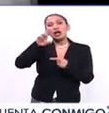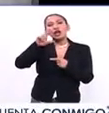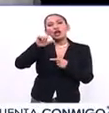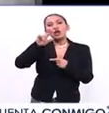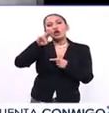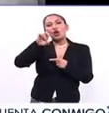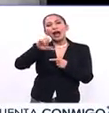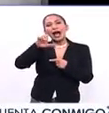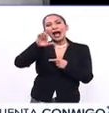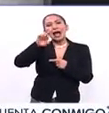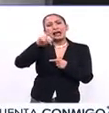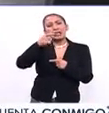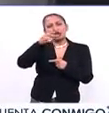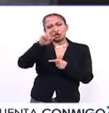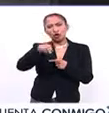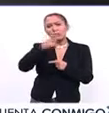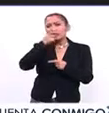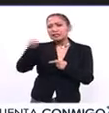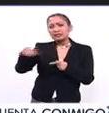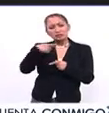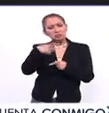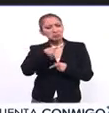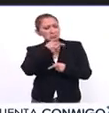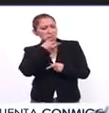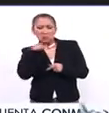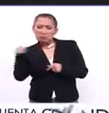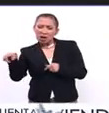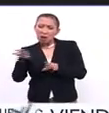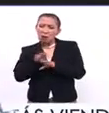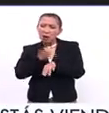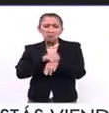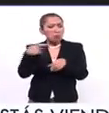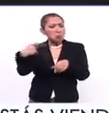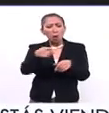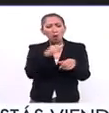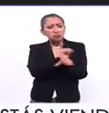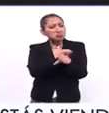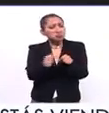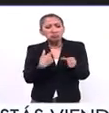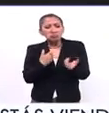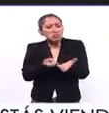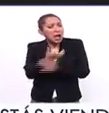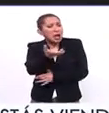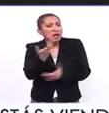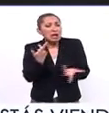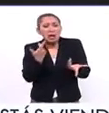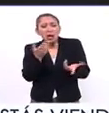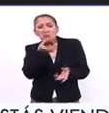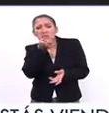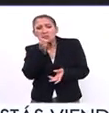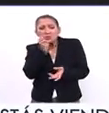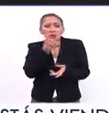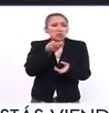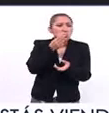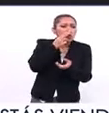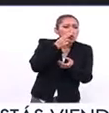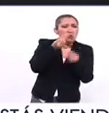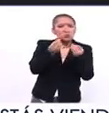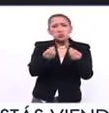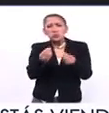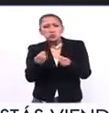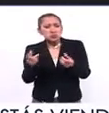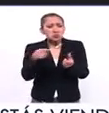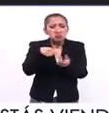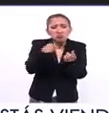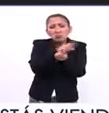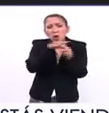Carrington, nos fueron platicando que en efecto que eran como pues amigos muy sencillos, que salían poco, que bebían poco, que fumaban mucho,